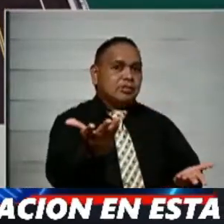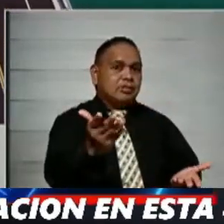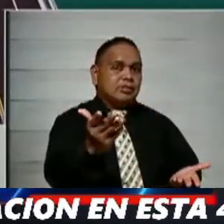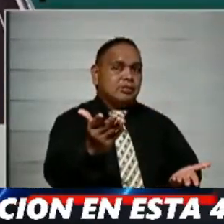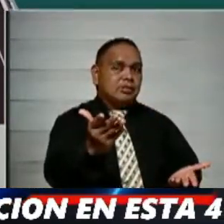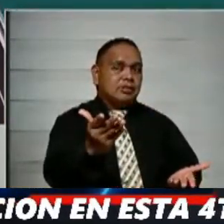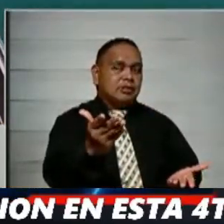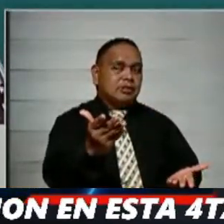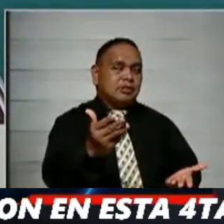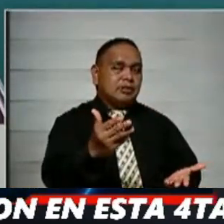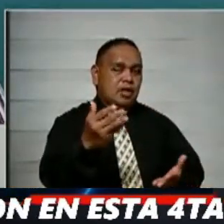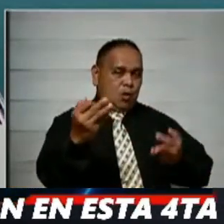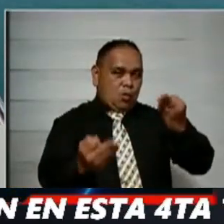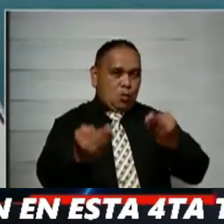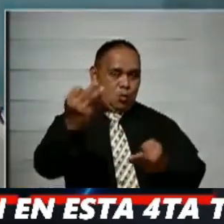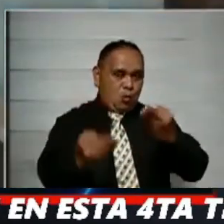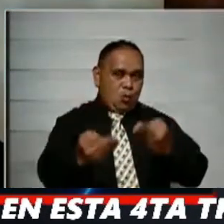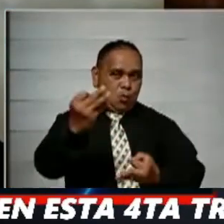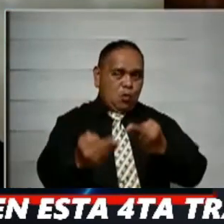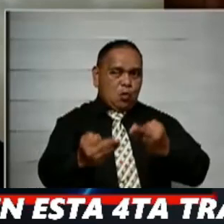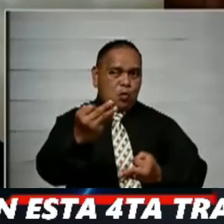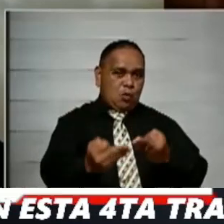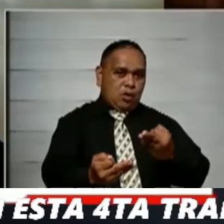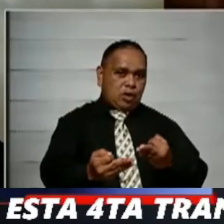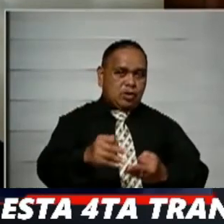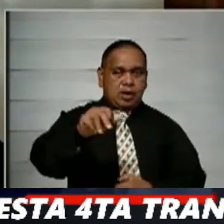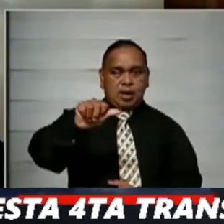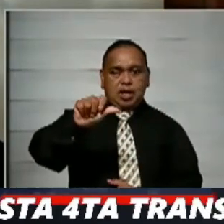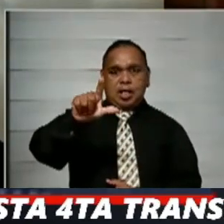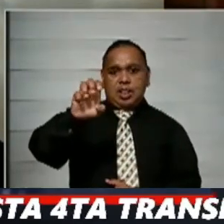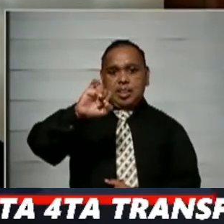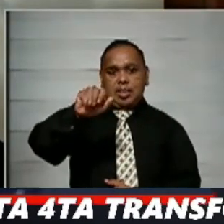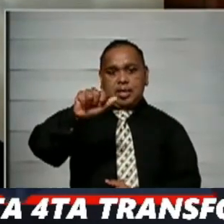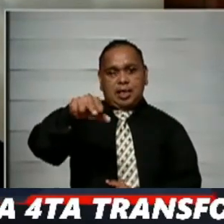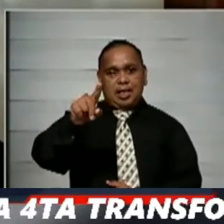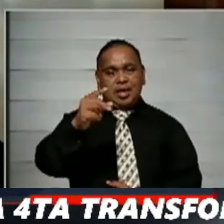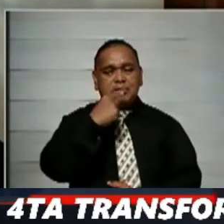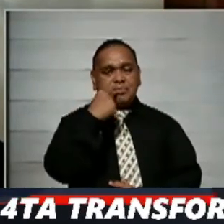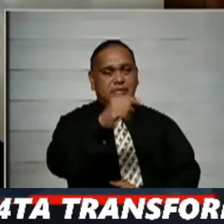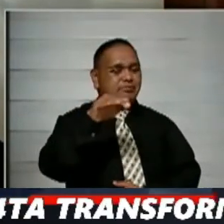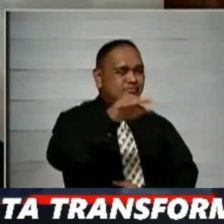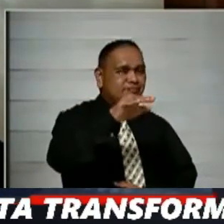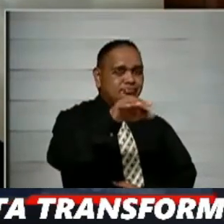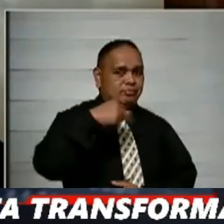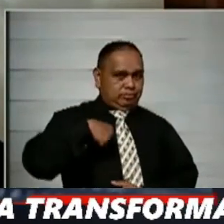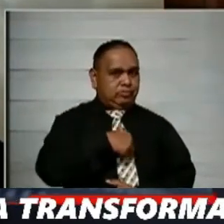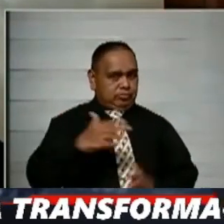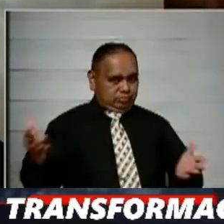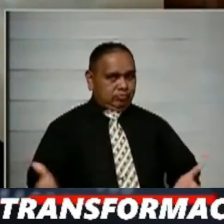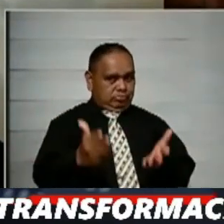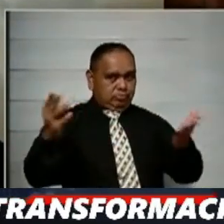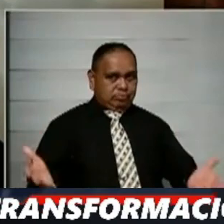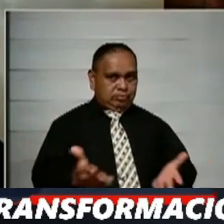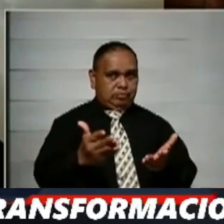se inicie el juicio de procedencia contra Alejandro Moreno. Ya nosotros lo promovimos y hoy